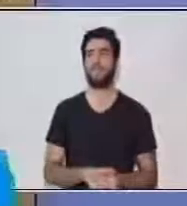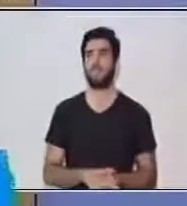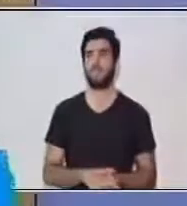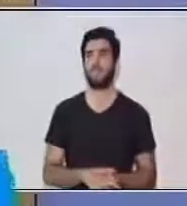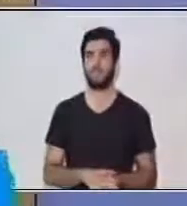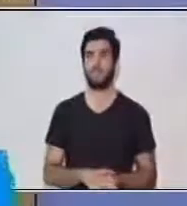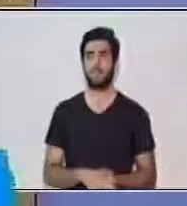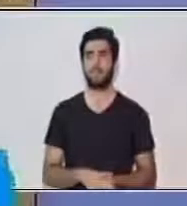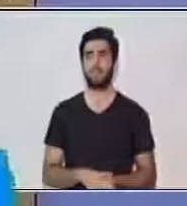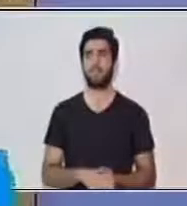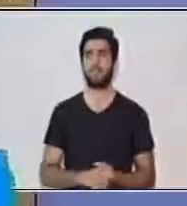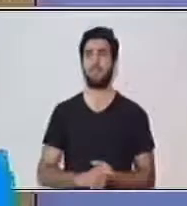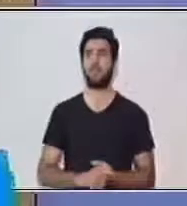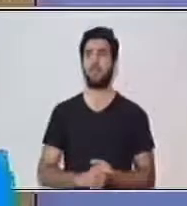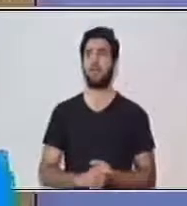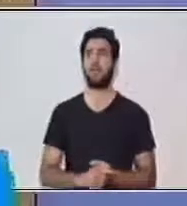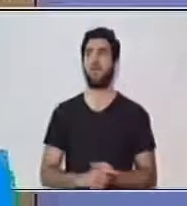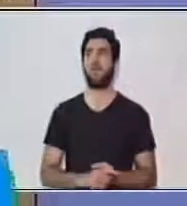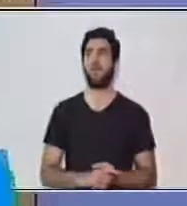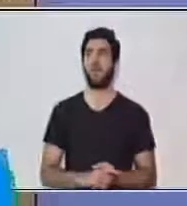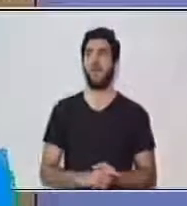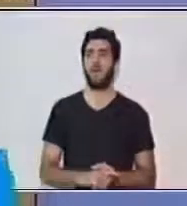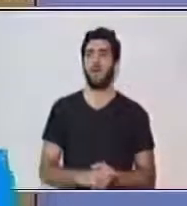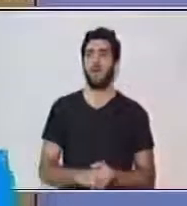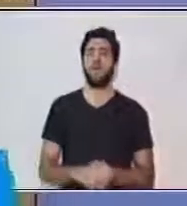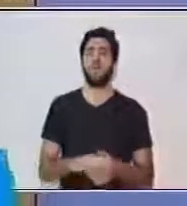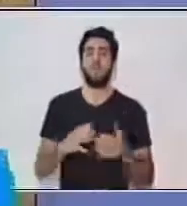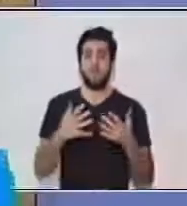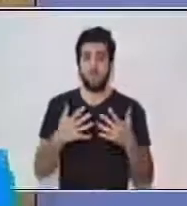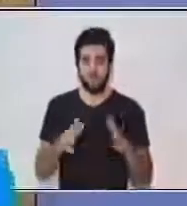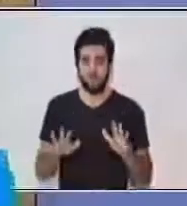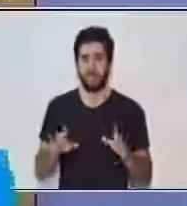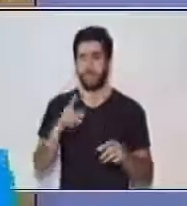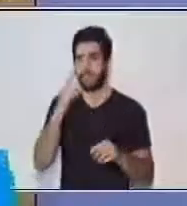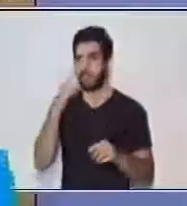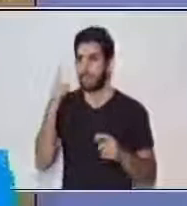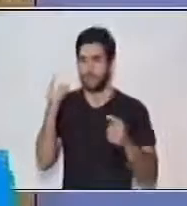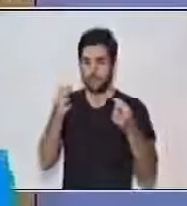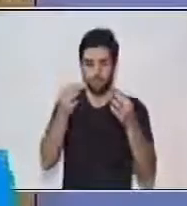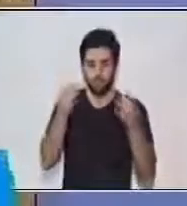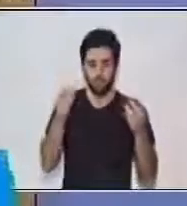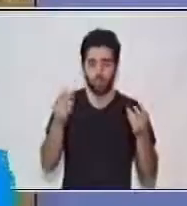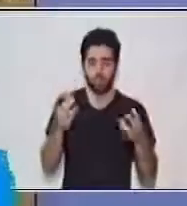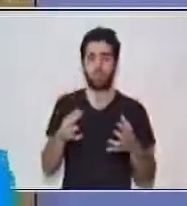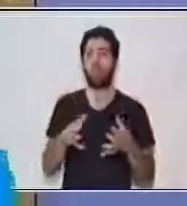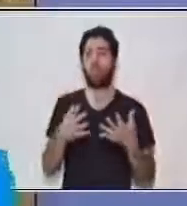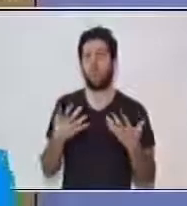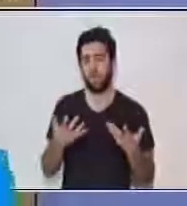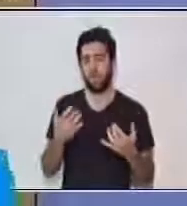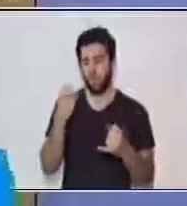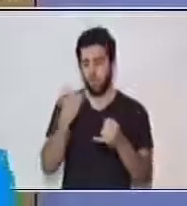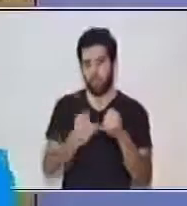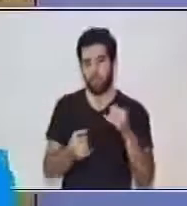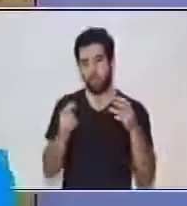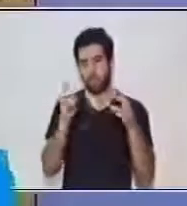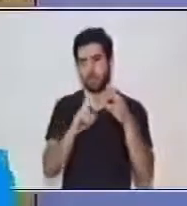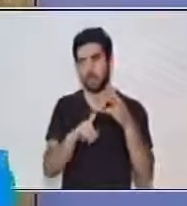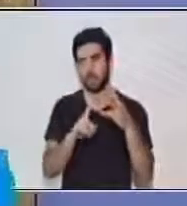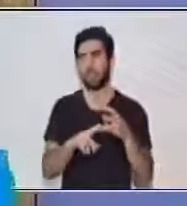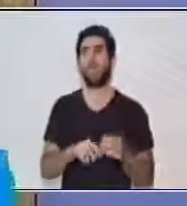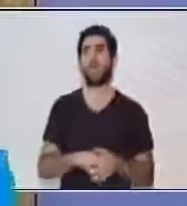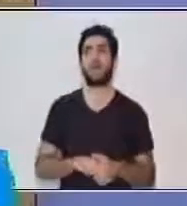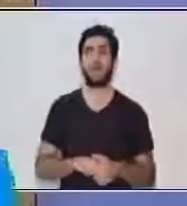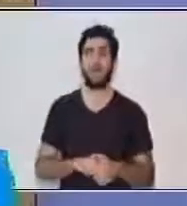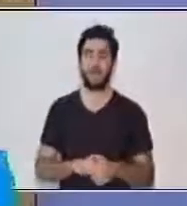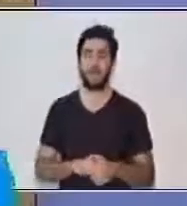0.08 metros. Y luego, ¿cómo calculamos la masa del cuerpo? Vamos a